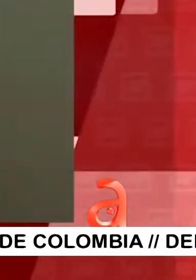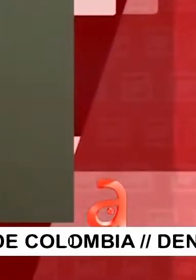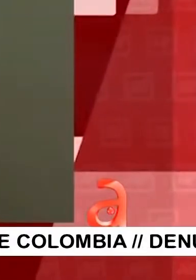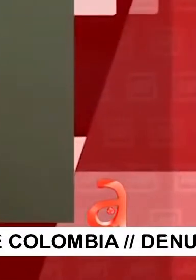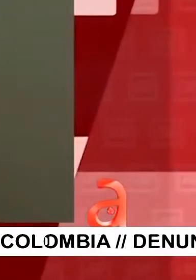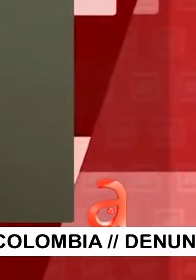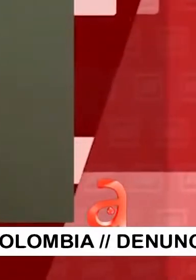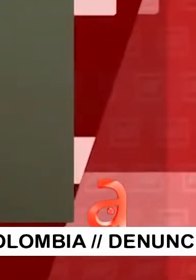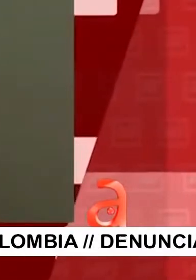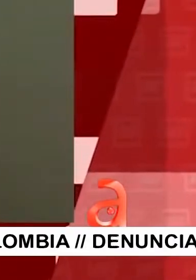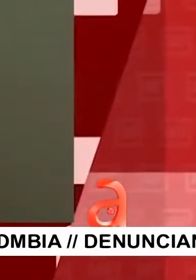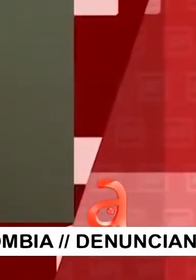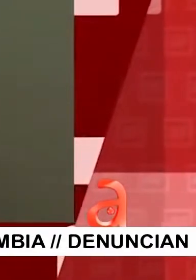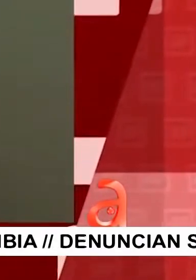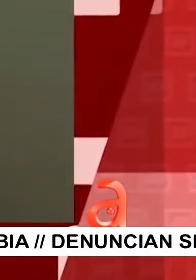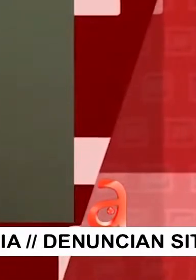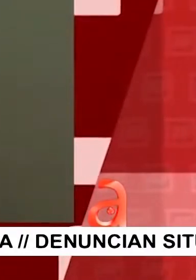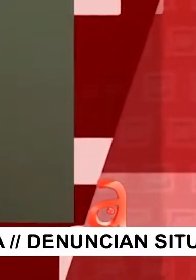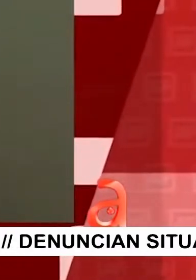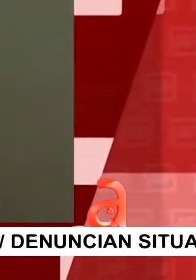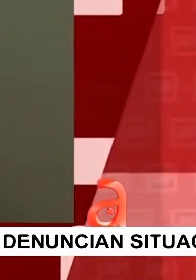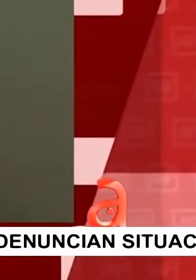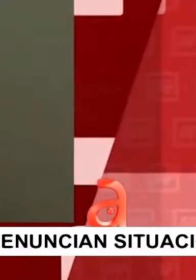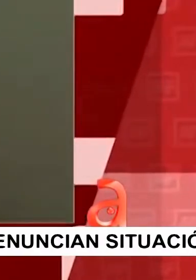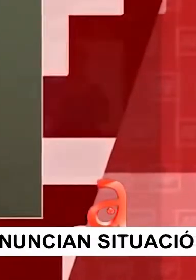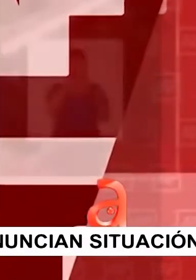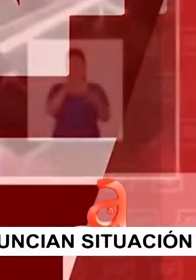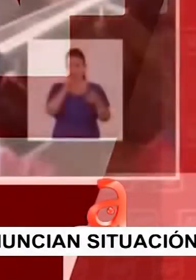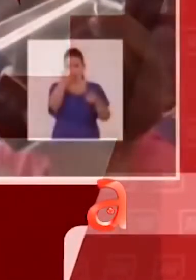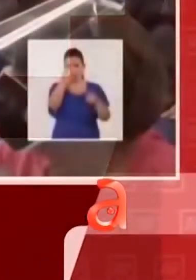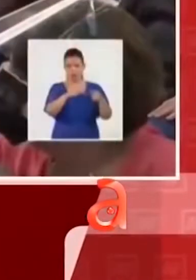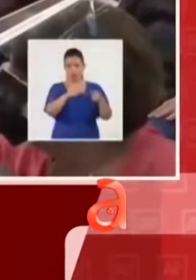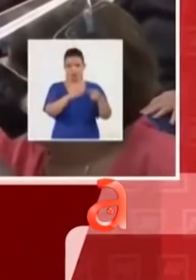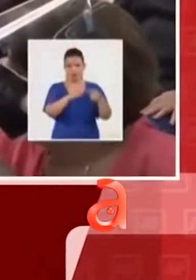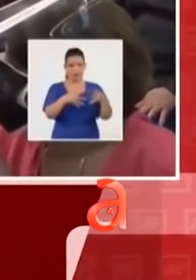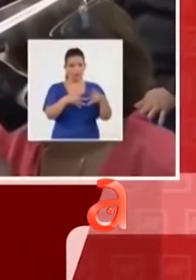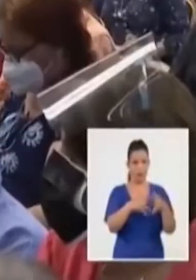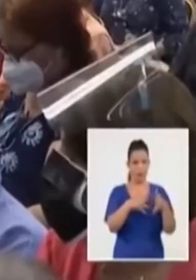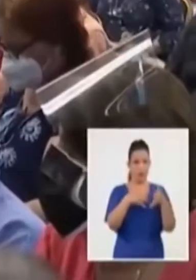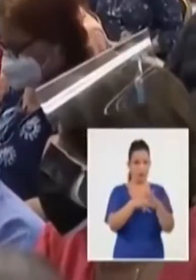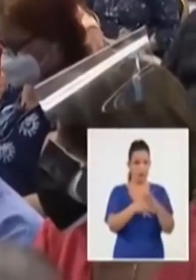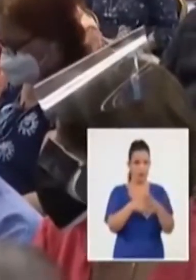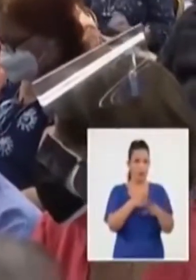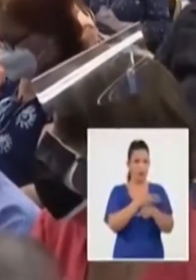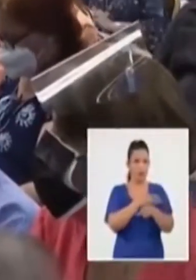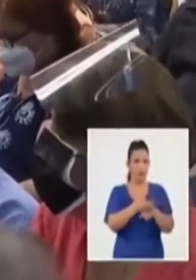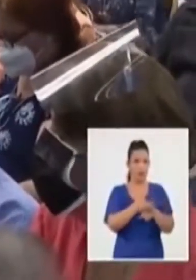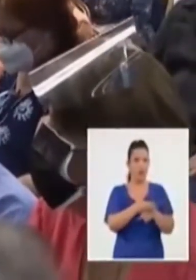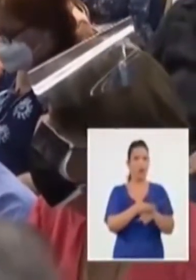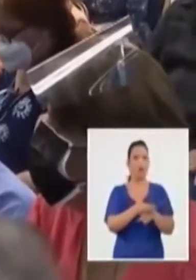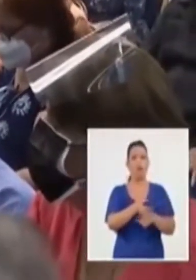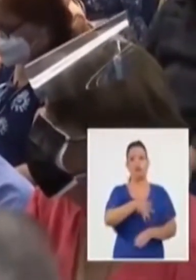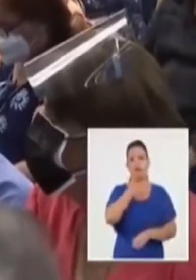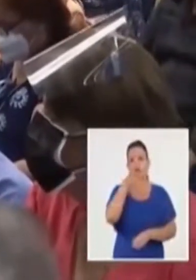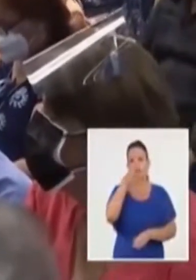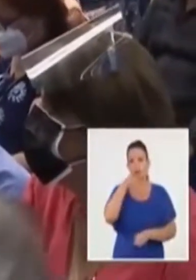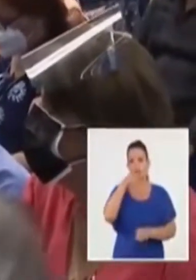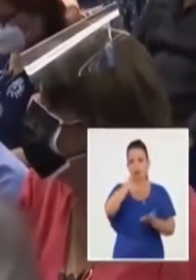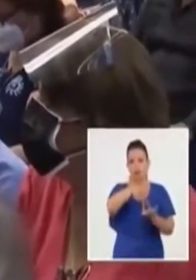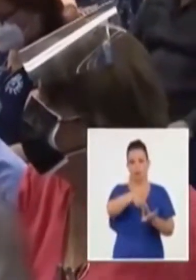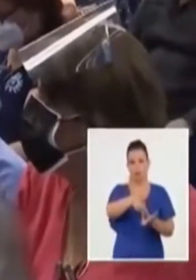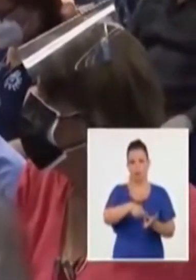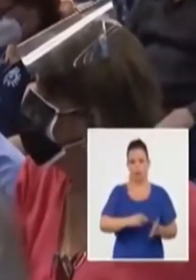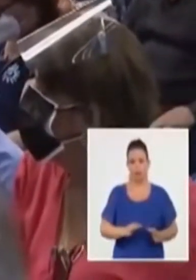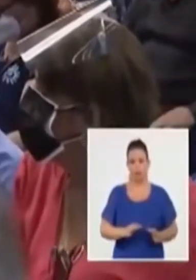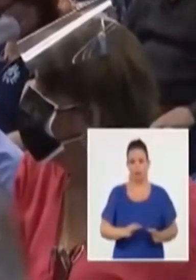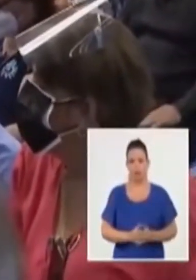la dictadura comunista. El único diálogo que puede haber es cómo van a salir del poder, pero como no nos invitan